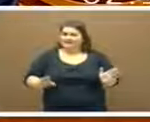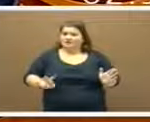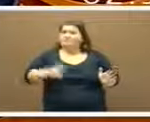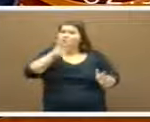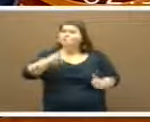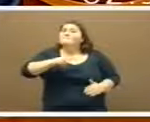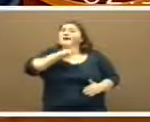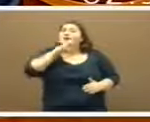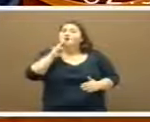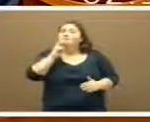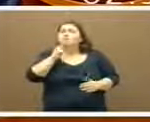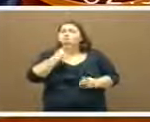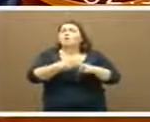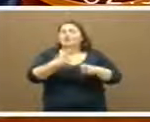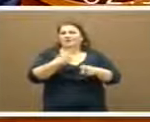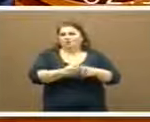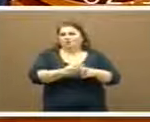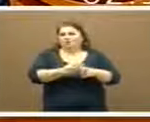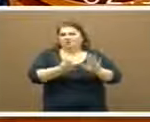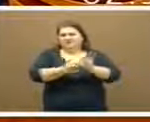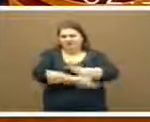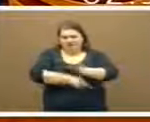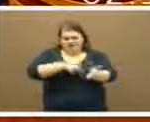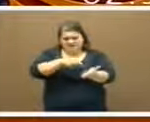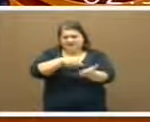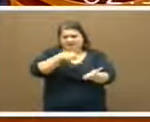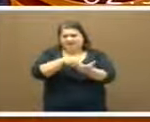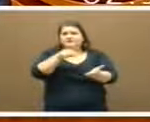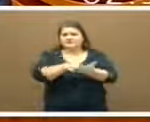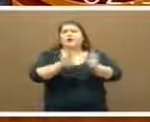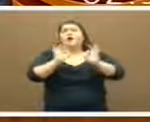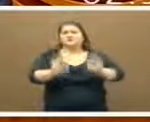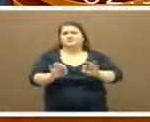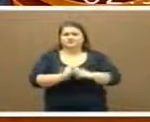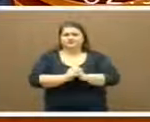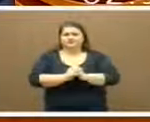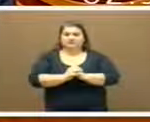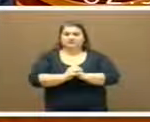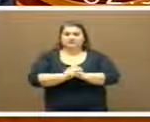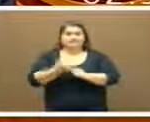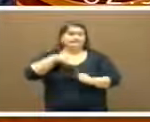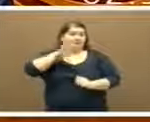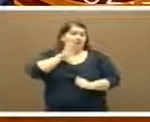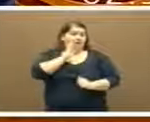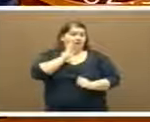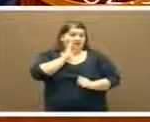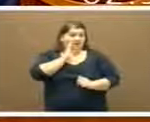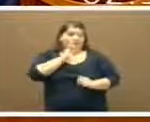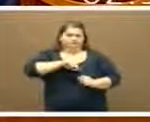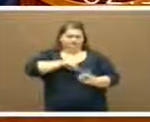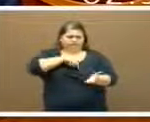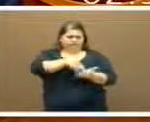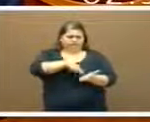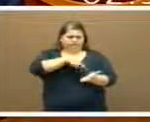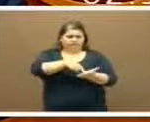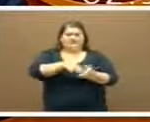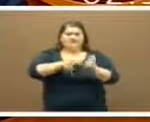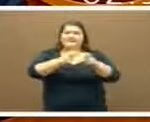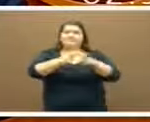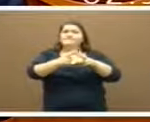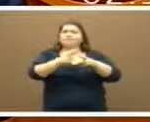valor político, se miden en el valor reivindicativo que tienen, como dije anteriormente, en lo que denunciamos por las